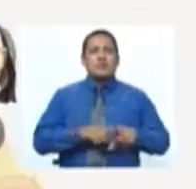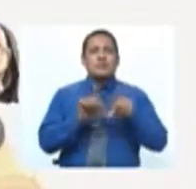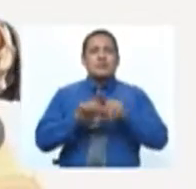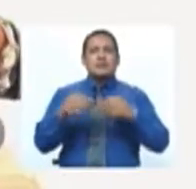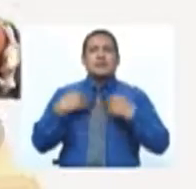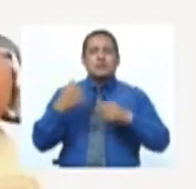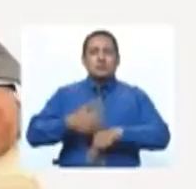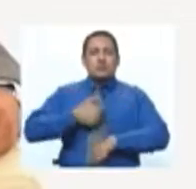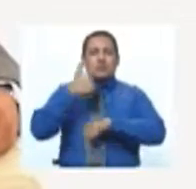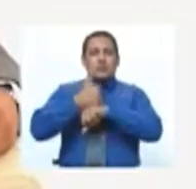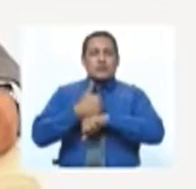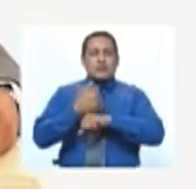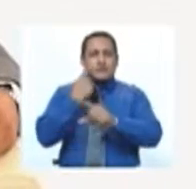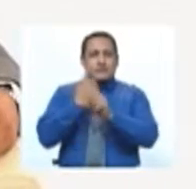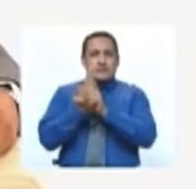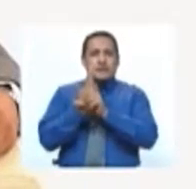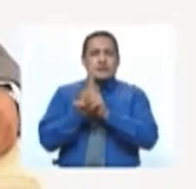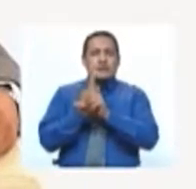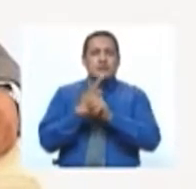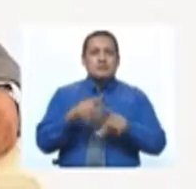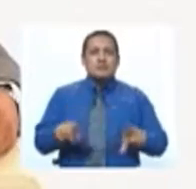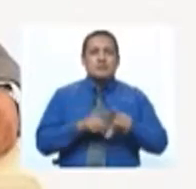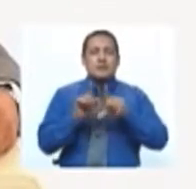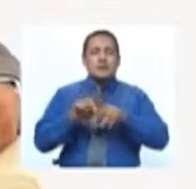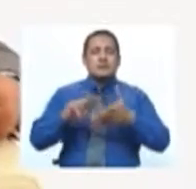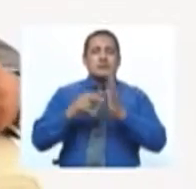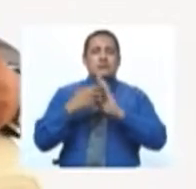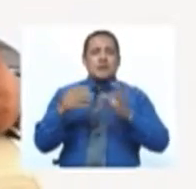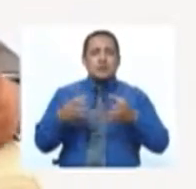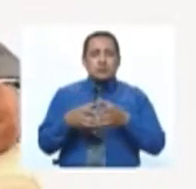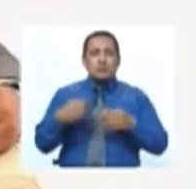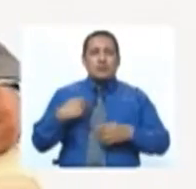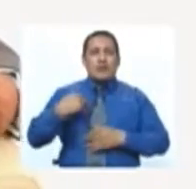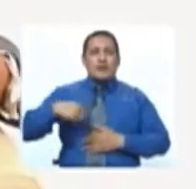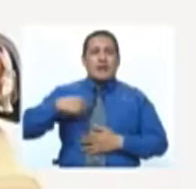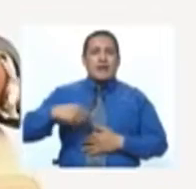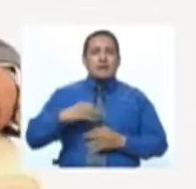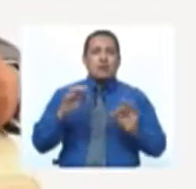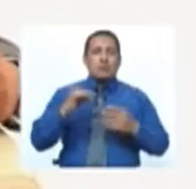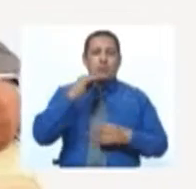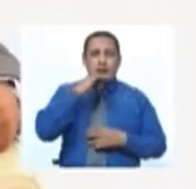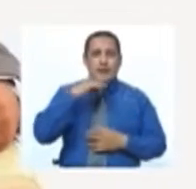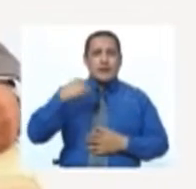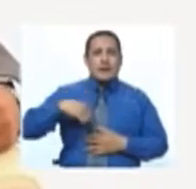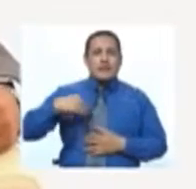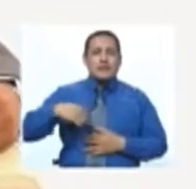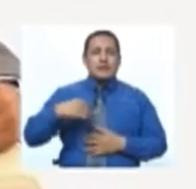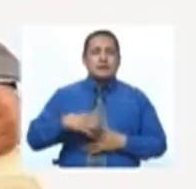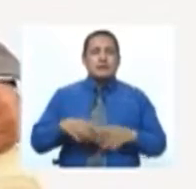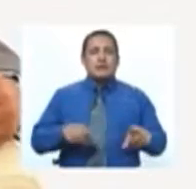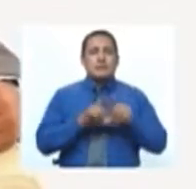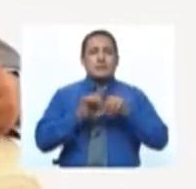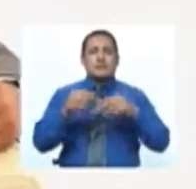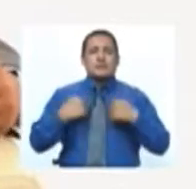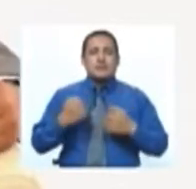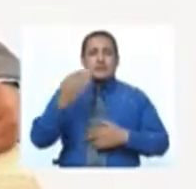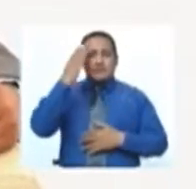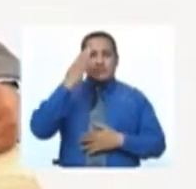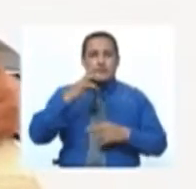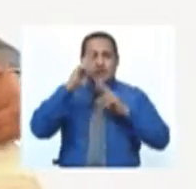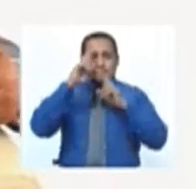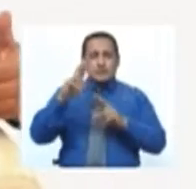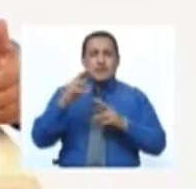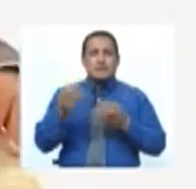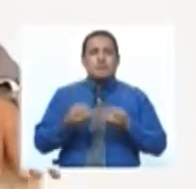una autoridad indirecta y que nuestros alcaldes o nuestras alcaldesas, según sea el caso, tienen que saber